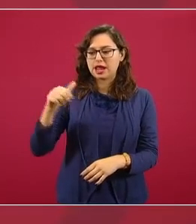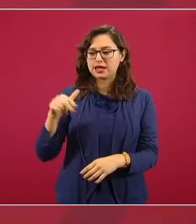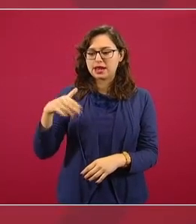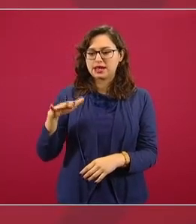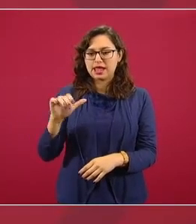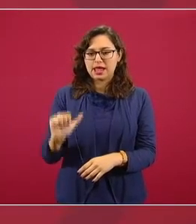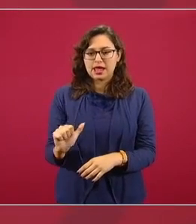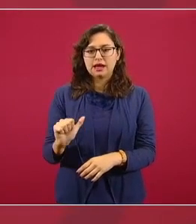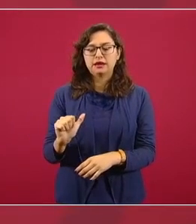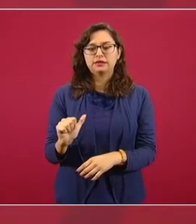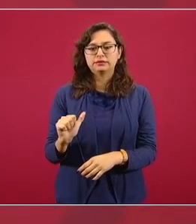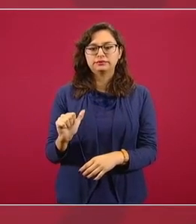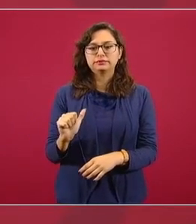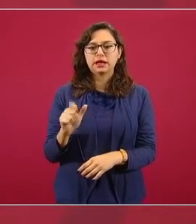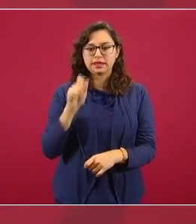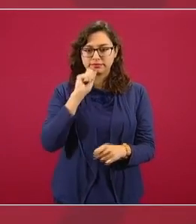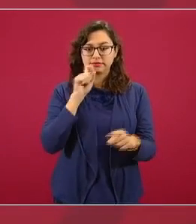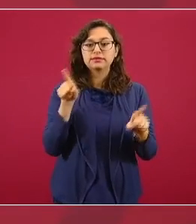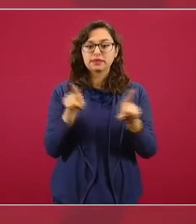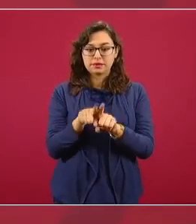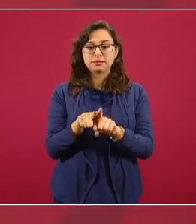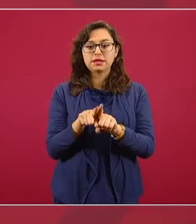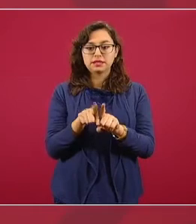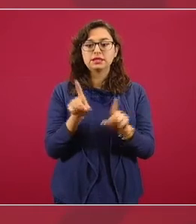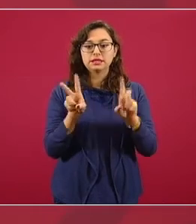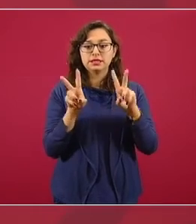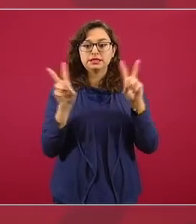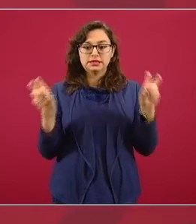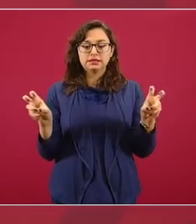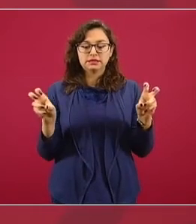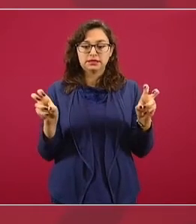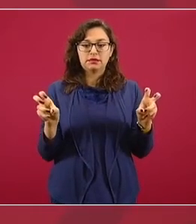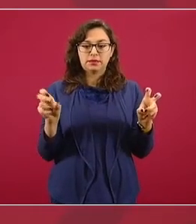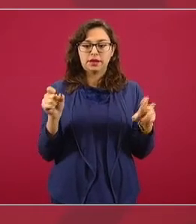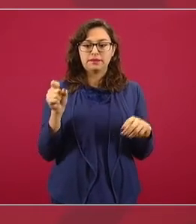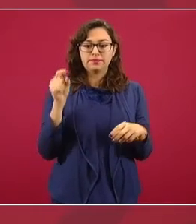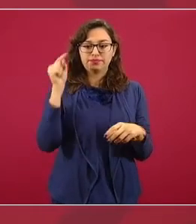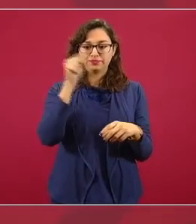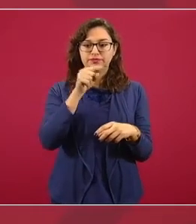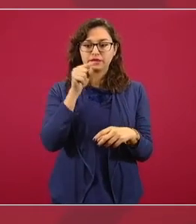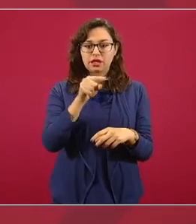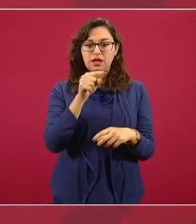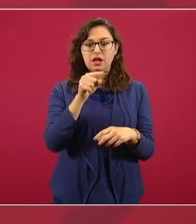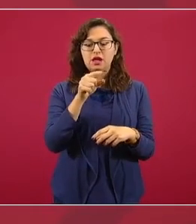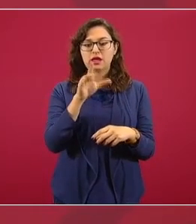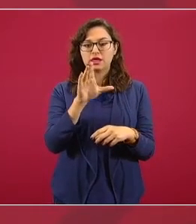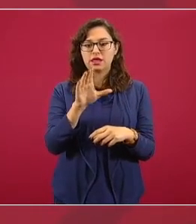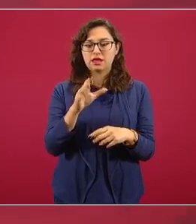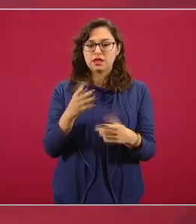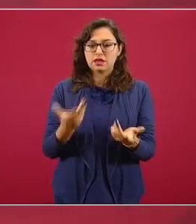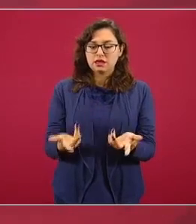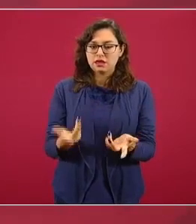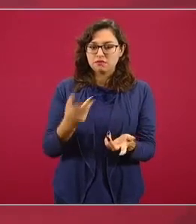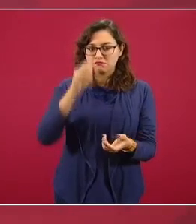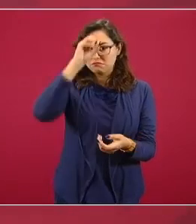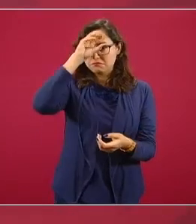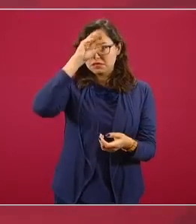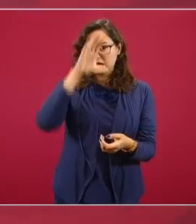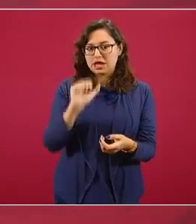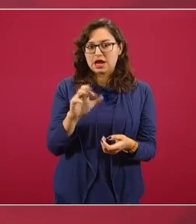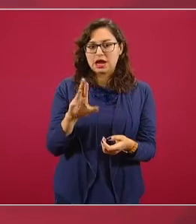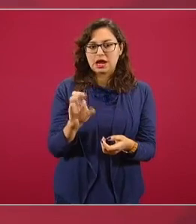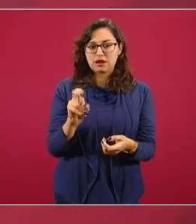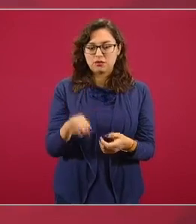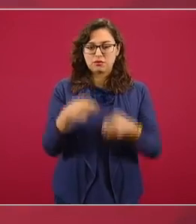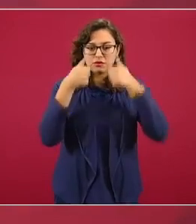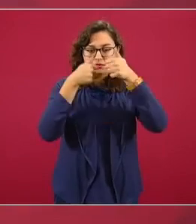que vean también lo de los productores de carbón para la atención